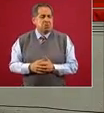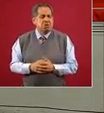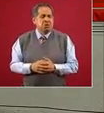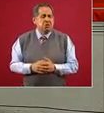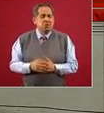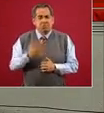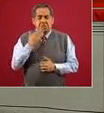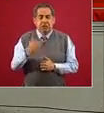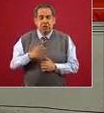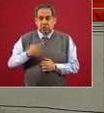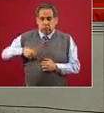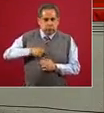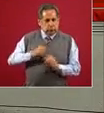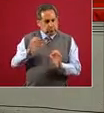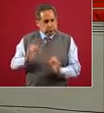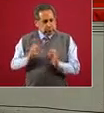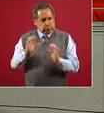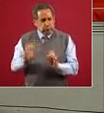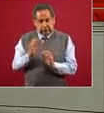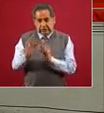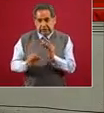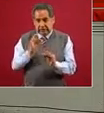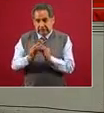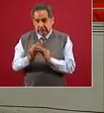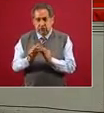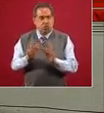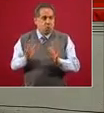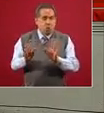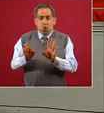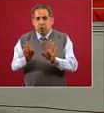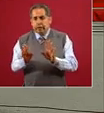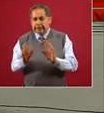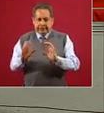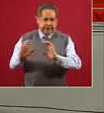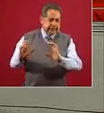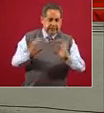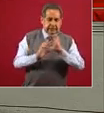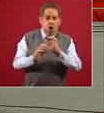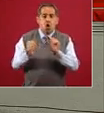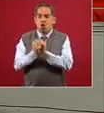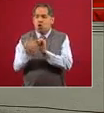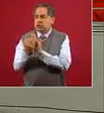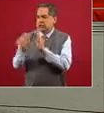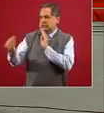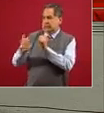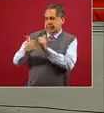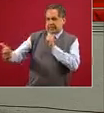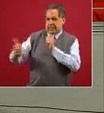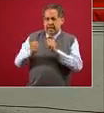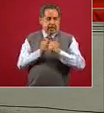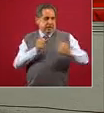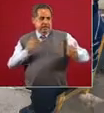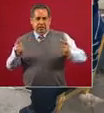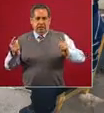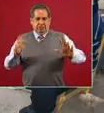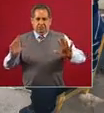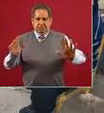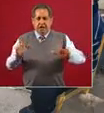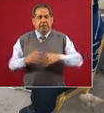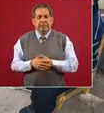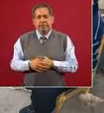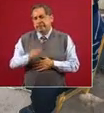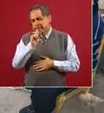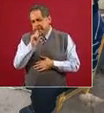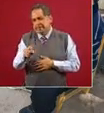Pero somos muy cuidadosos de que esto se haga bajo las medidas de sana distancia. Bueno, como hemos venido también